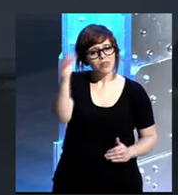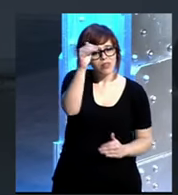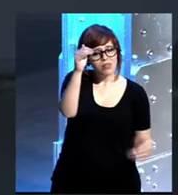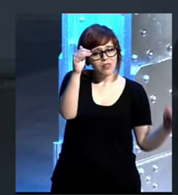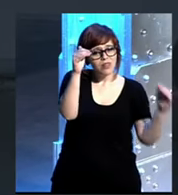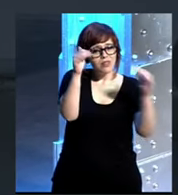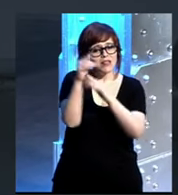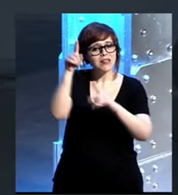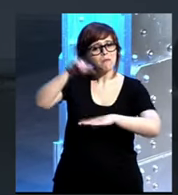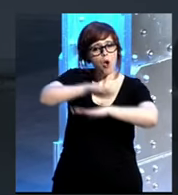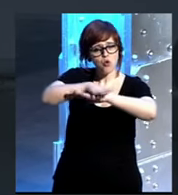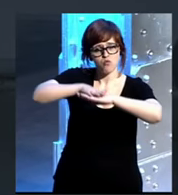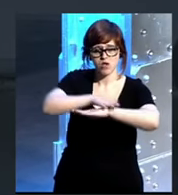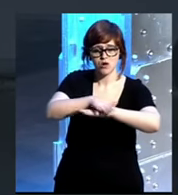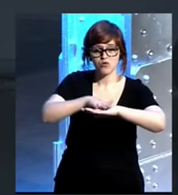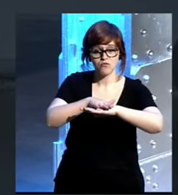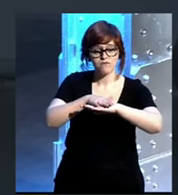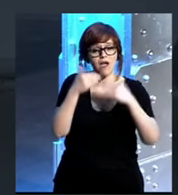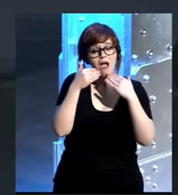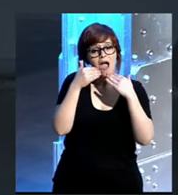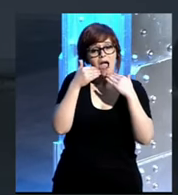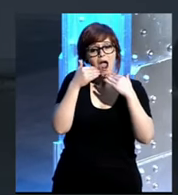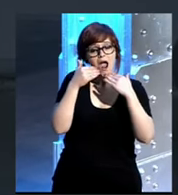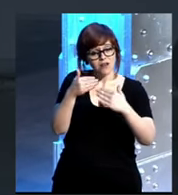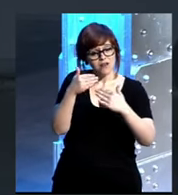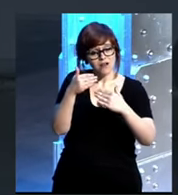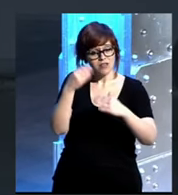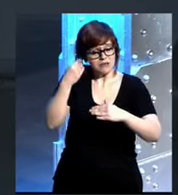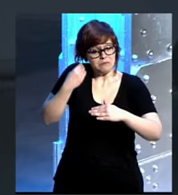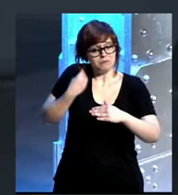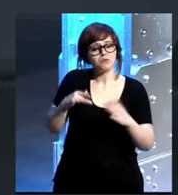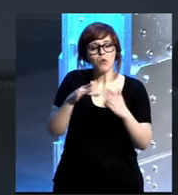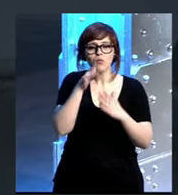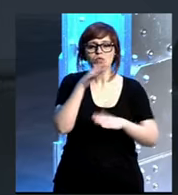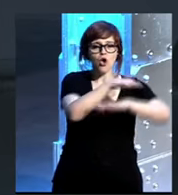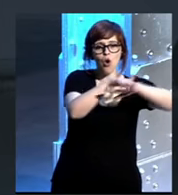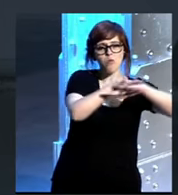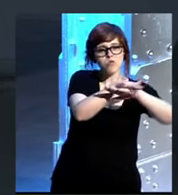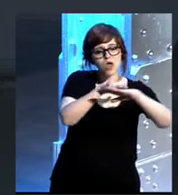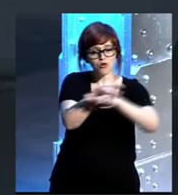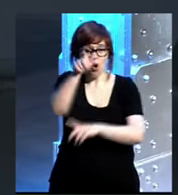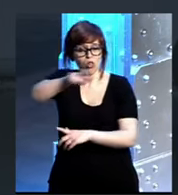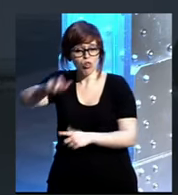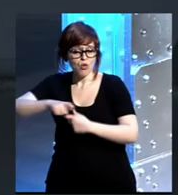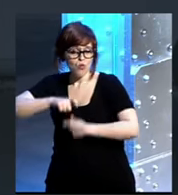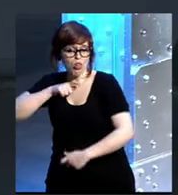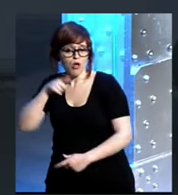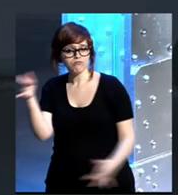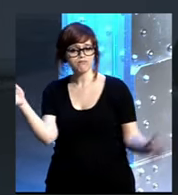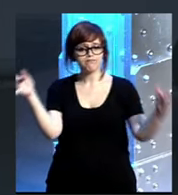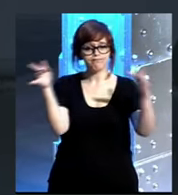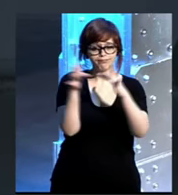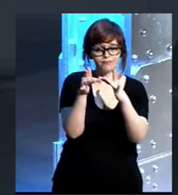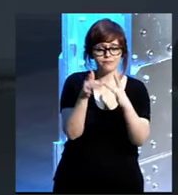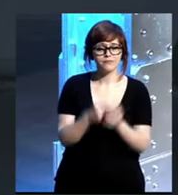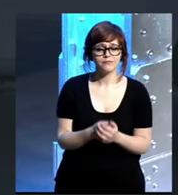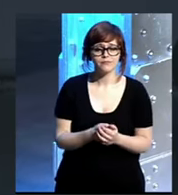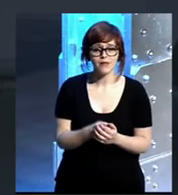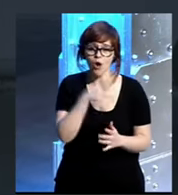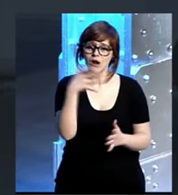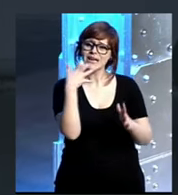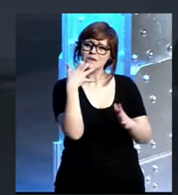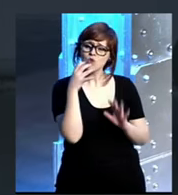Government permiten a los ciudadanos, estén donde estén, relacionarse con el gobierno. Vamos a ver algunos casos concretos, y yo creo que es